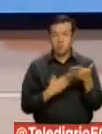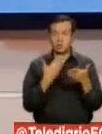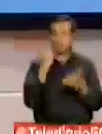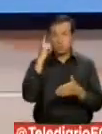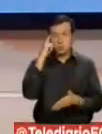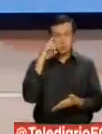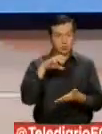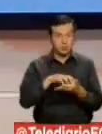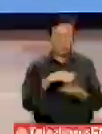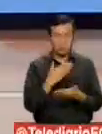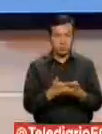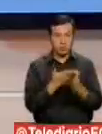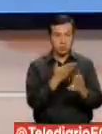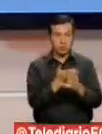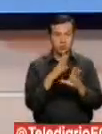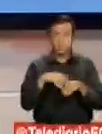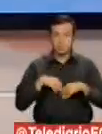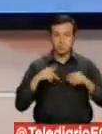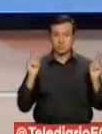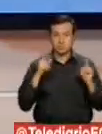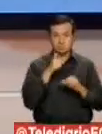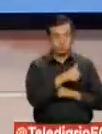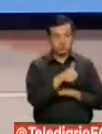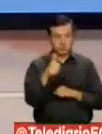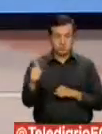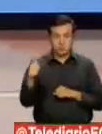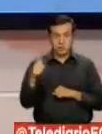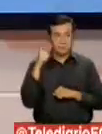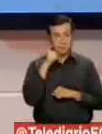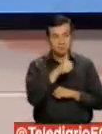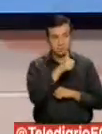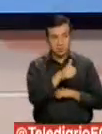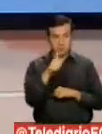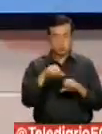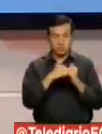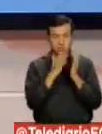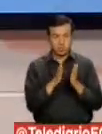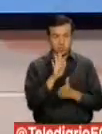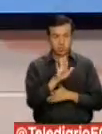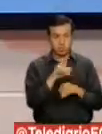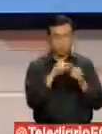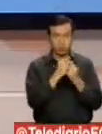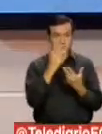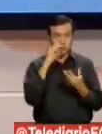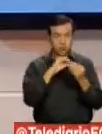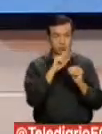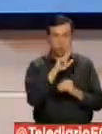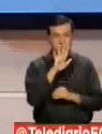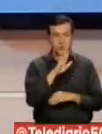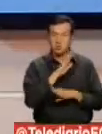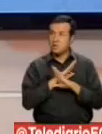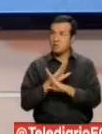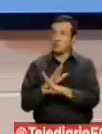el gobierno fue rechazado por los mismos asambleístas del oficialismo.